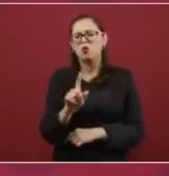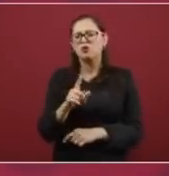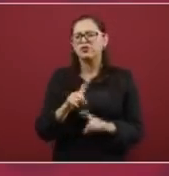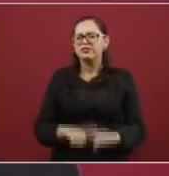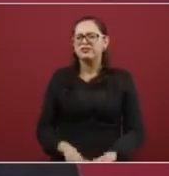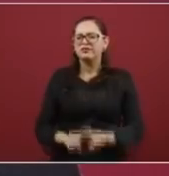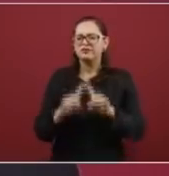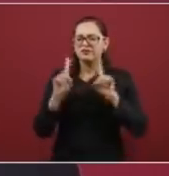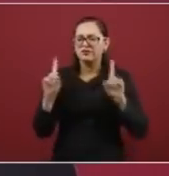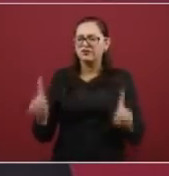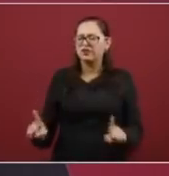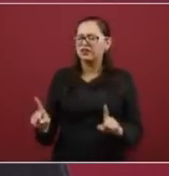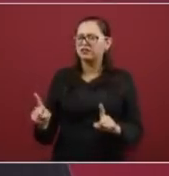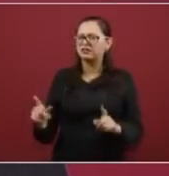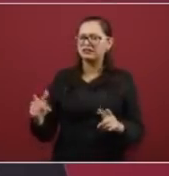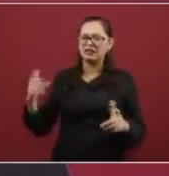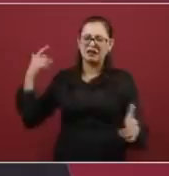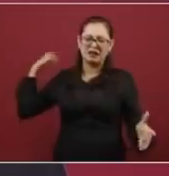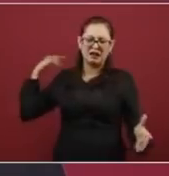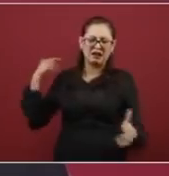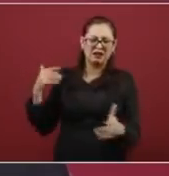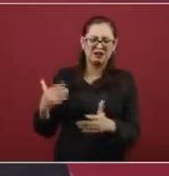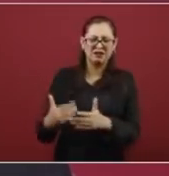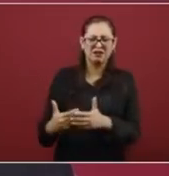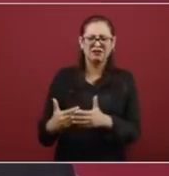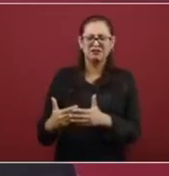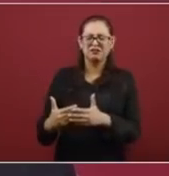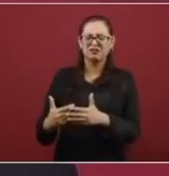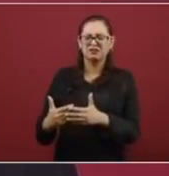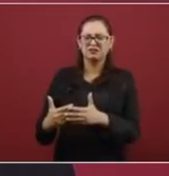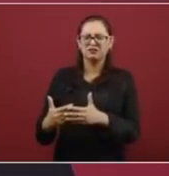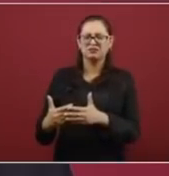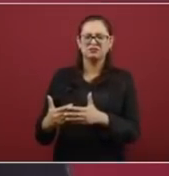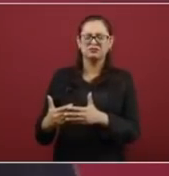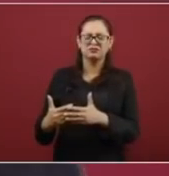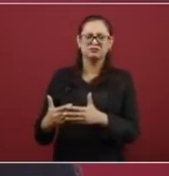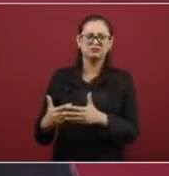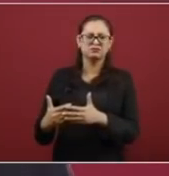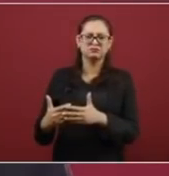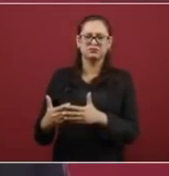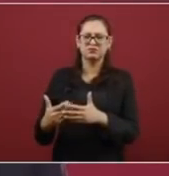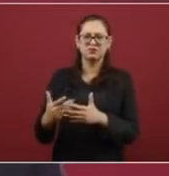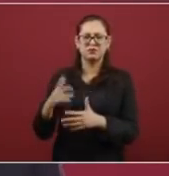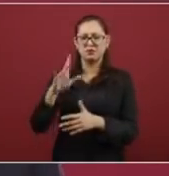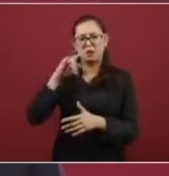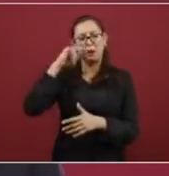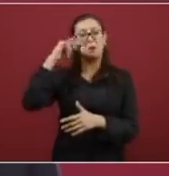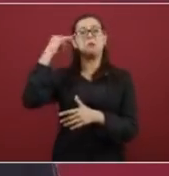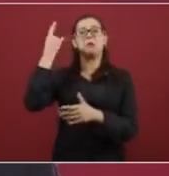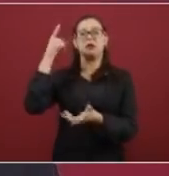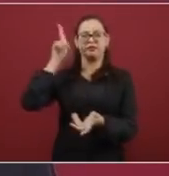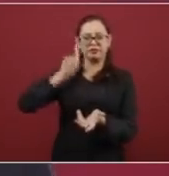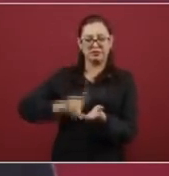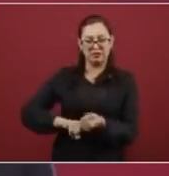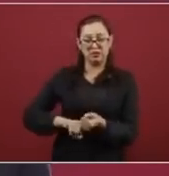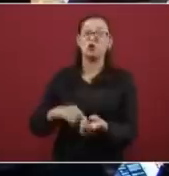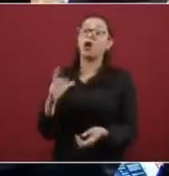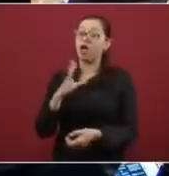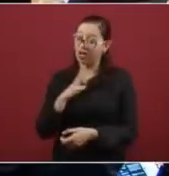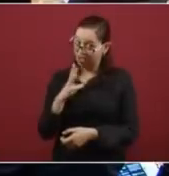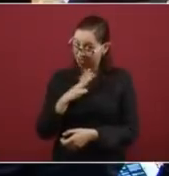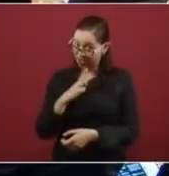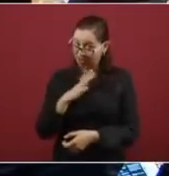buscando que todo esto que se mantiene como corrientes subterráneas, porque existe,